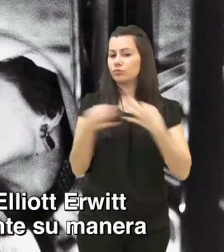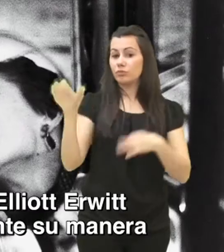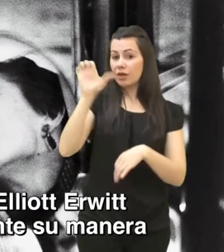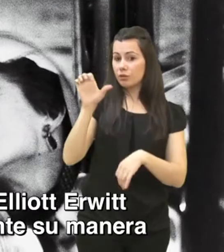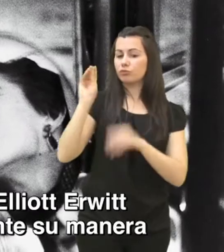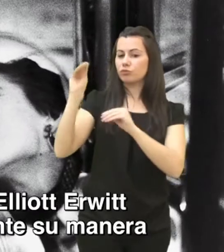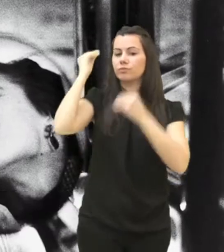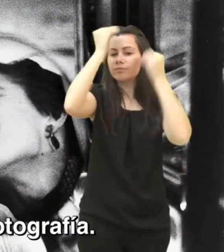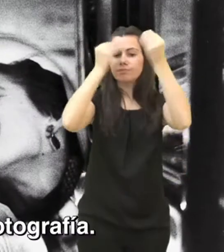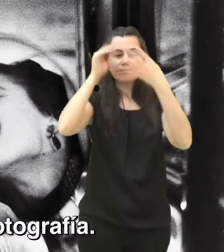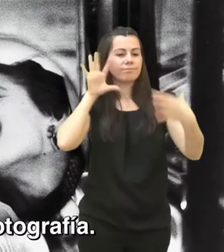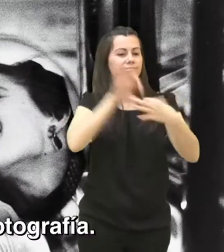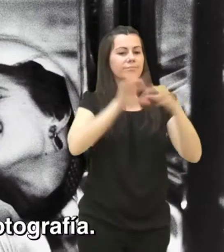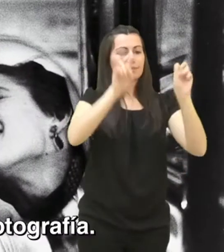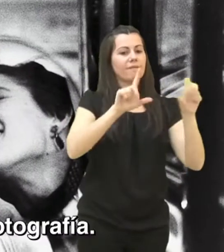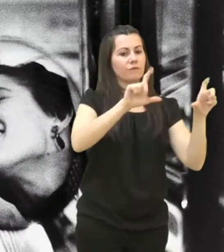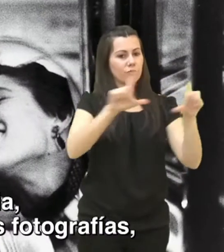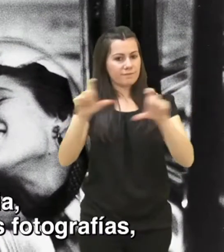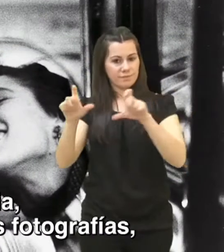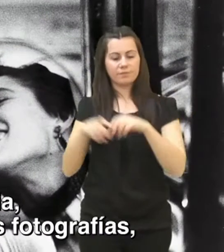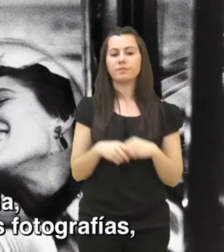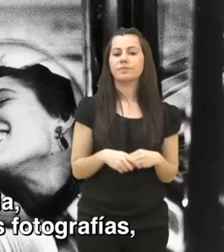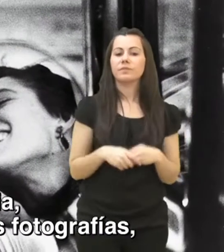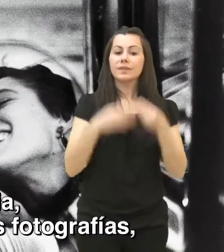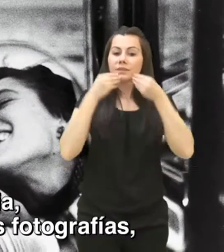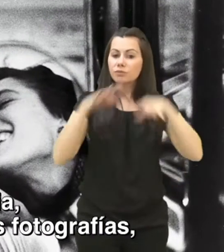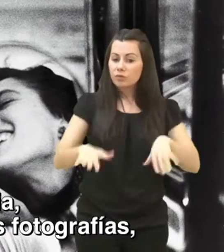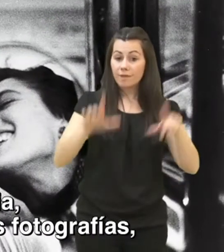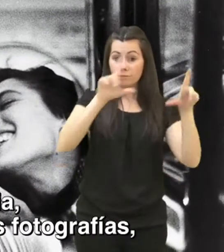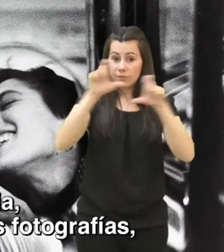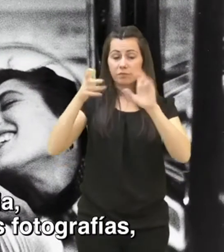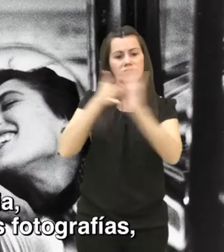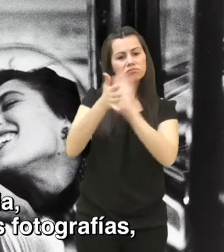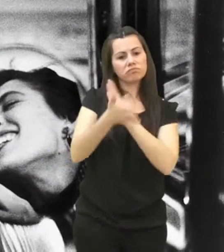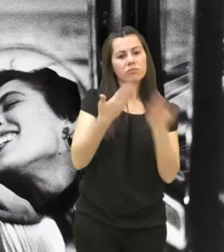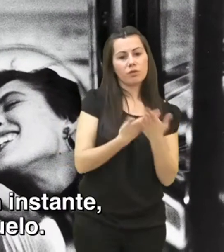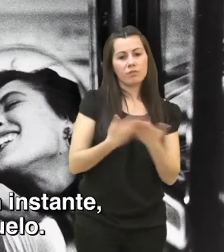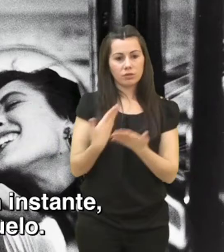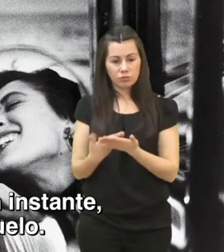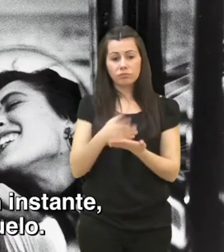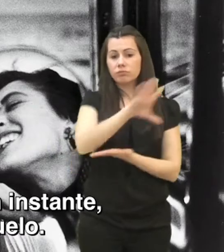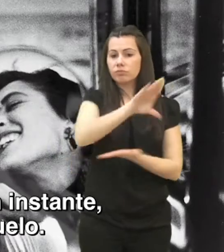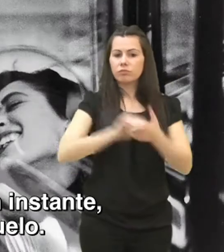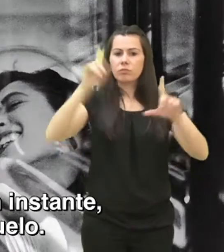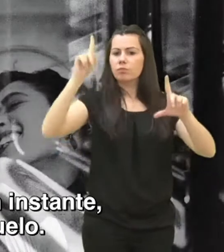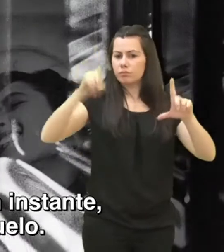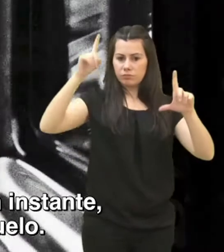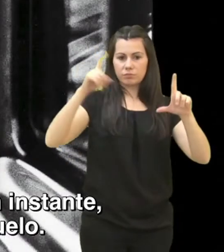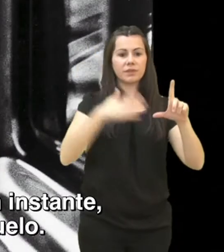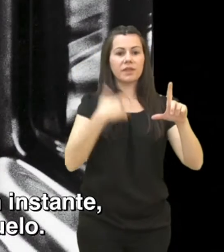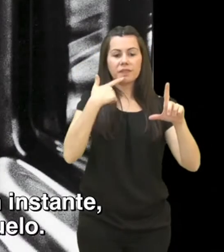perfectamente su manera de concebir la fotografía. La historia, el argumento de sus fotografías, es captada en un